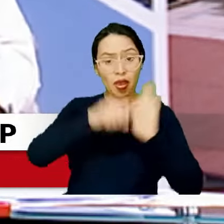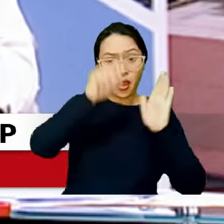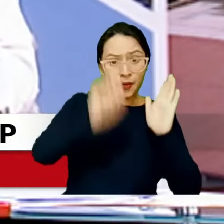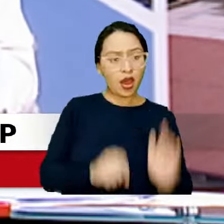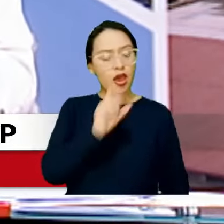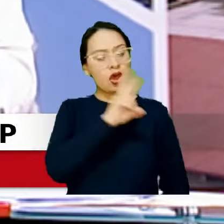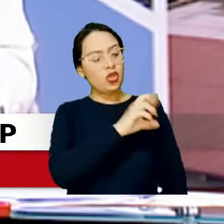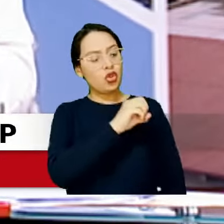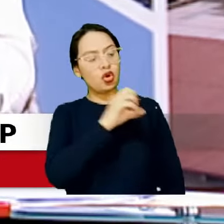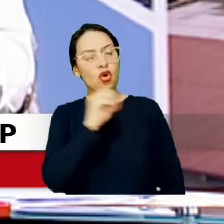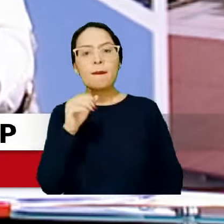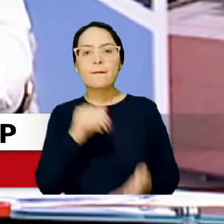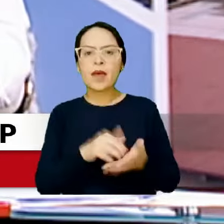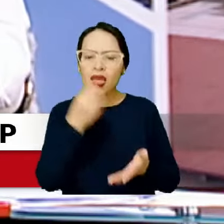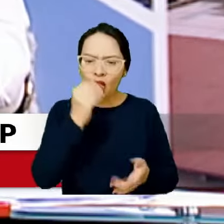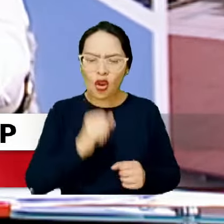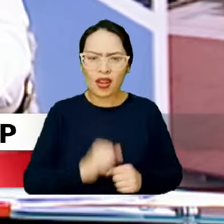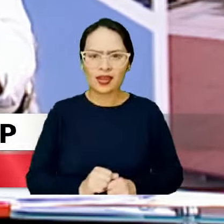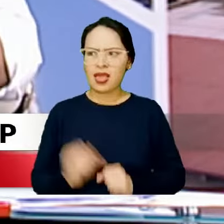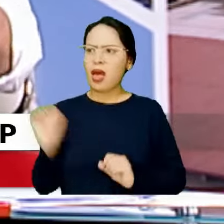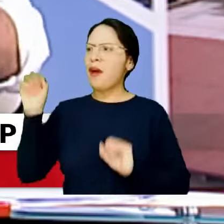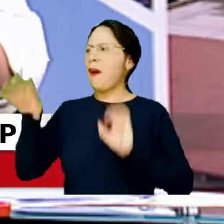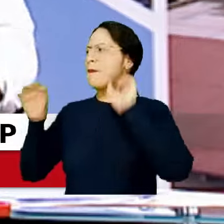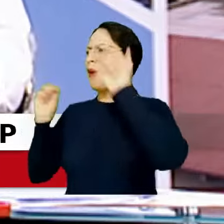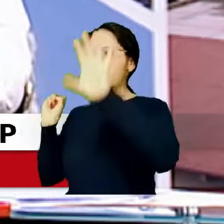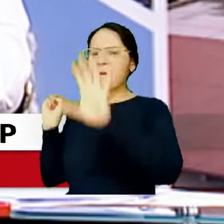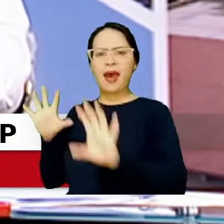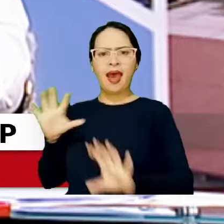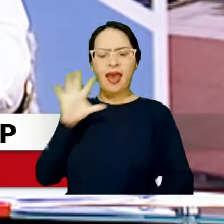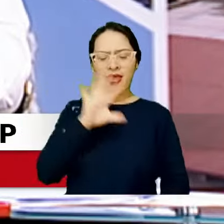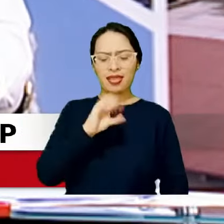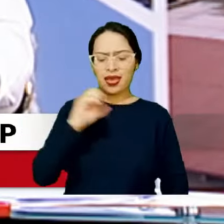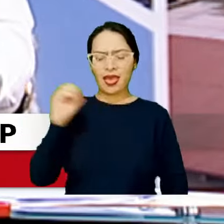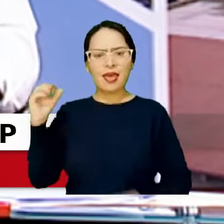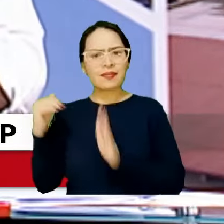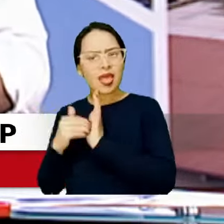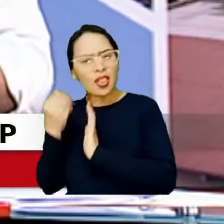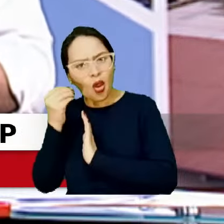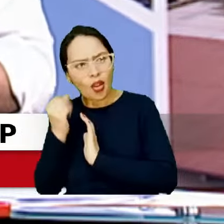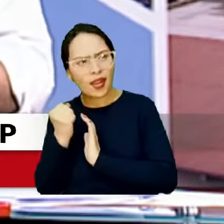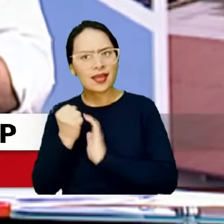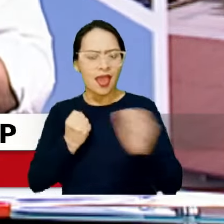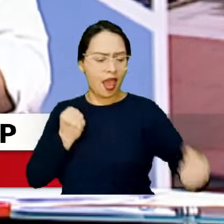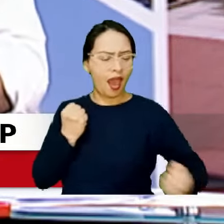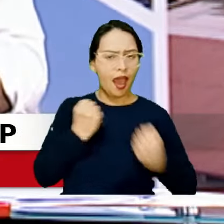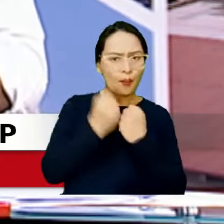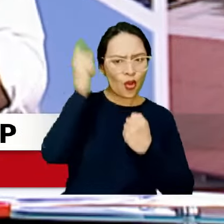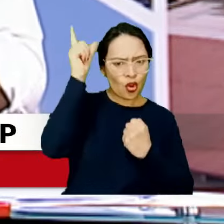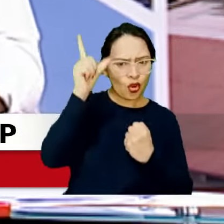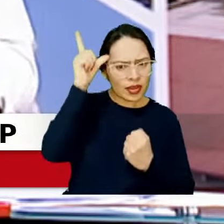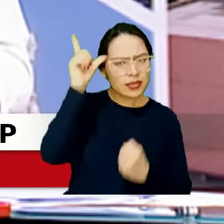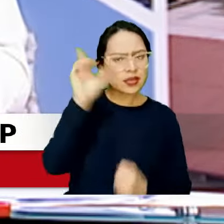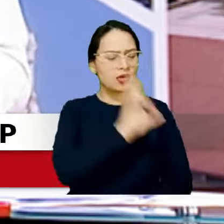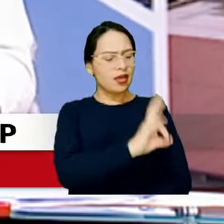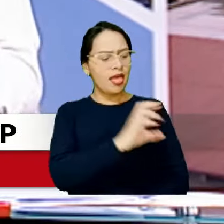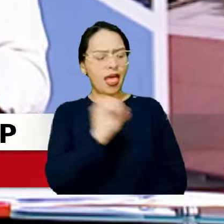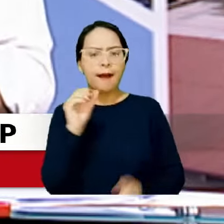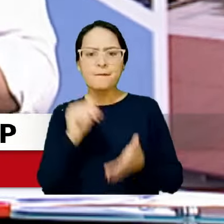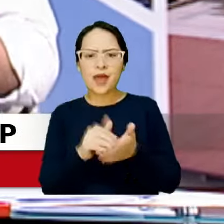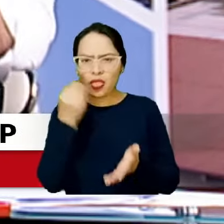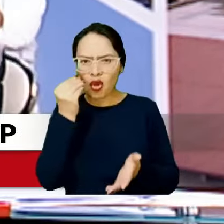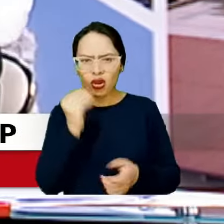fotocopiadoras, $500,000, en apoyos logísticos, casi $70,000, y así por el estilo. Ahora, ¿qué es lo extraño de